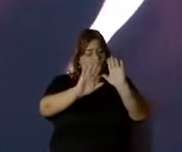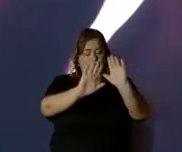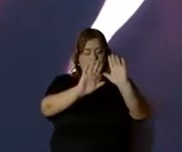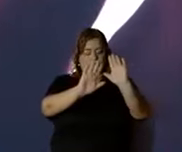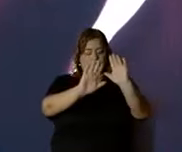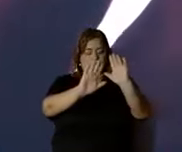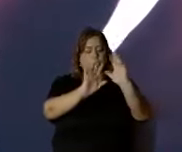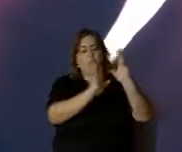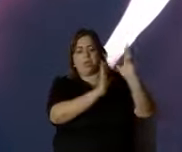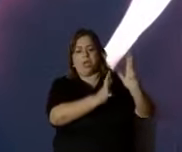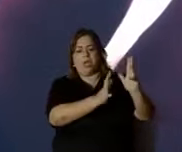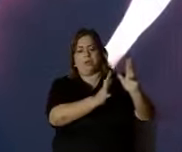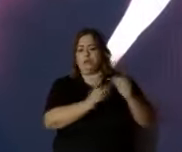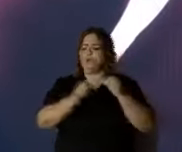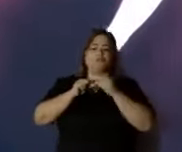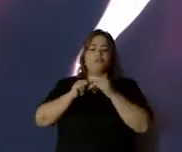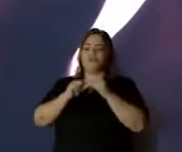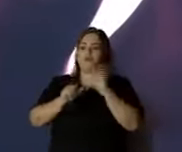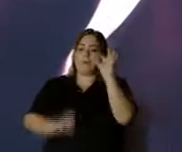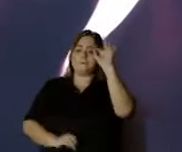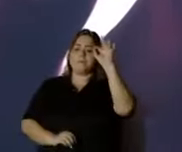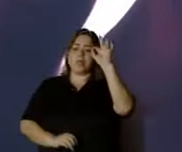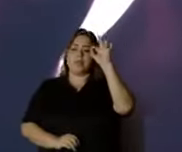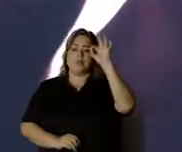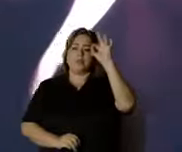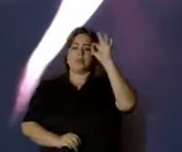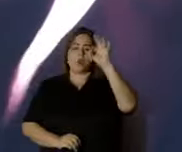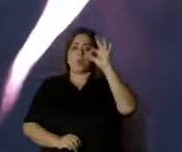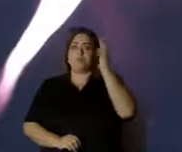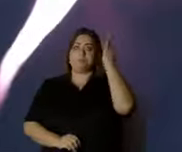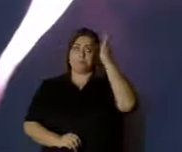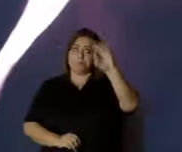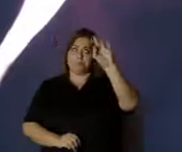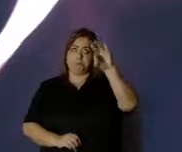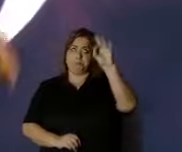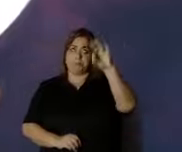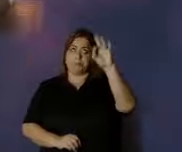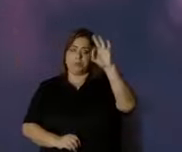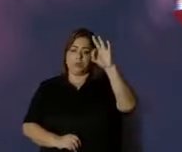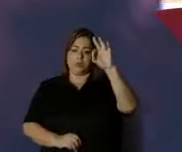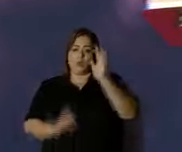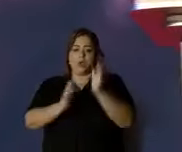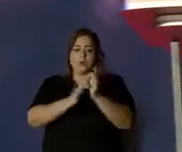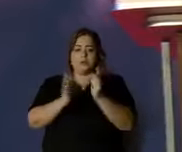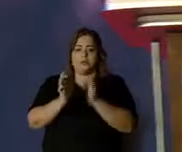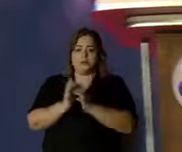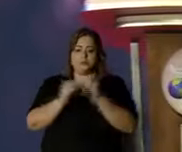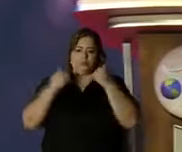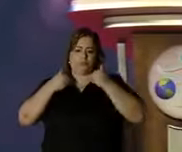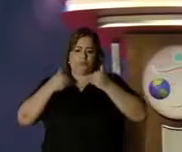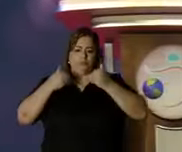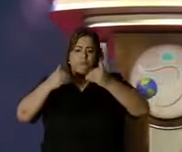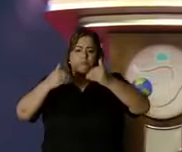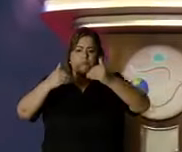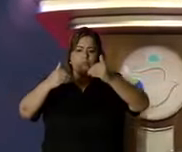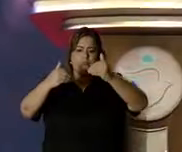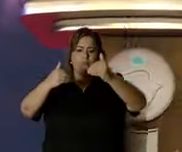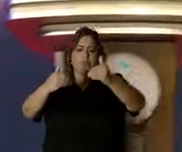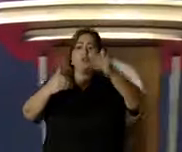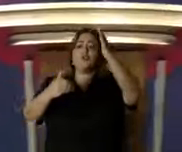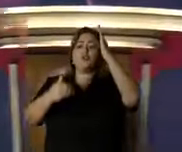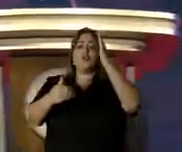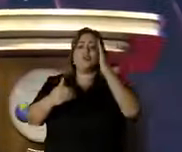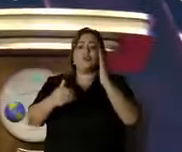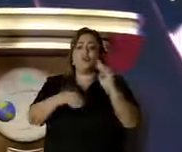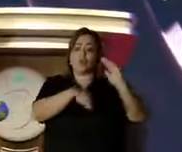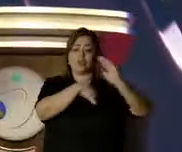déjasela al Señor. Y tú sigue predicando de Jesús, sigue hablando de Jesús, sigue hablando de Jesús, sigue haciendo lo que Dios te llamó a